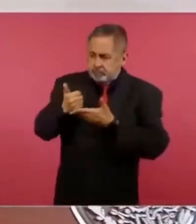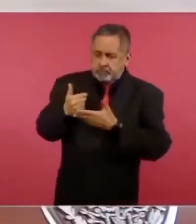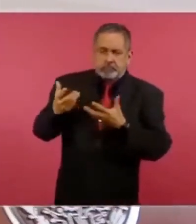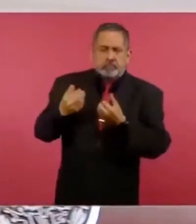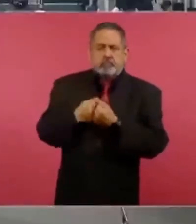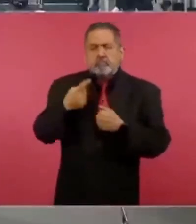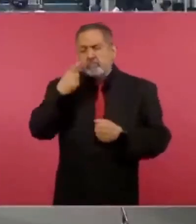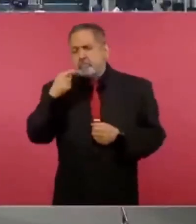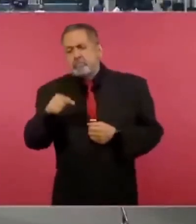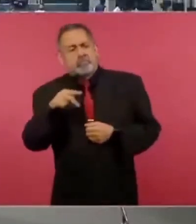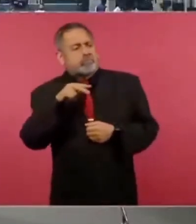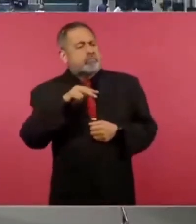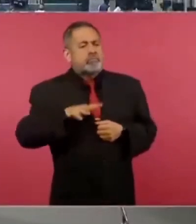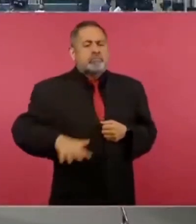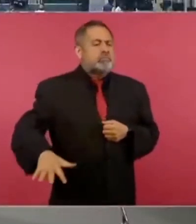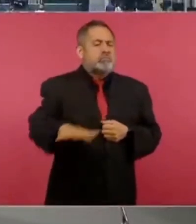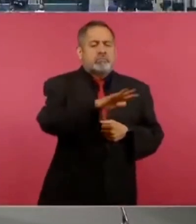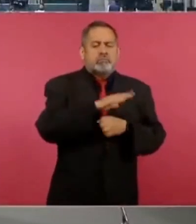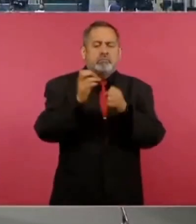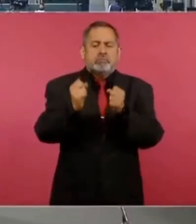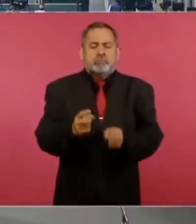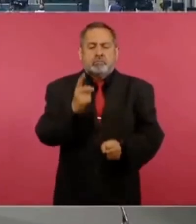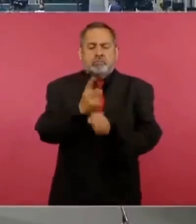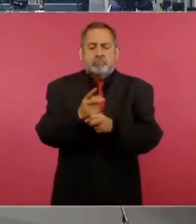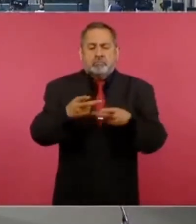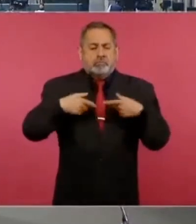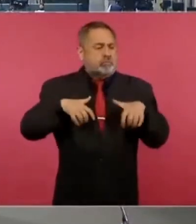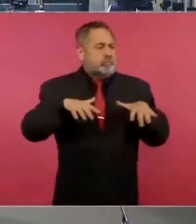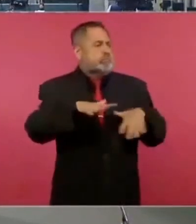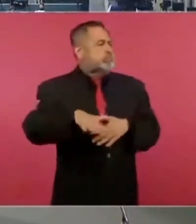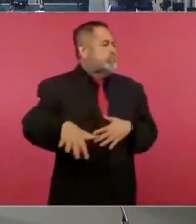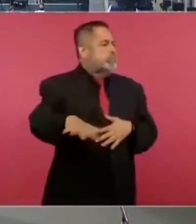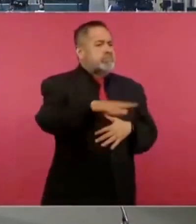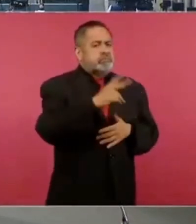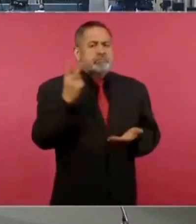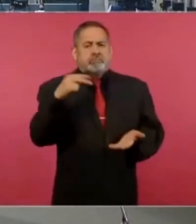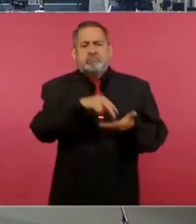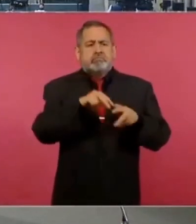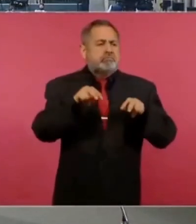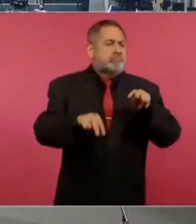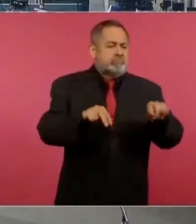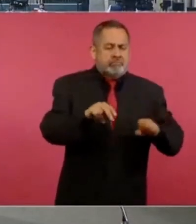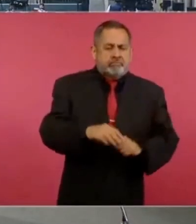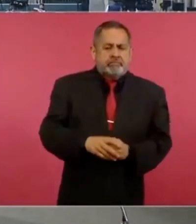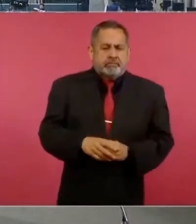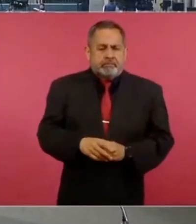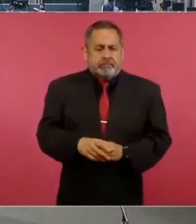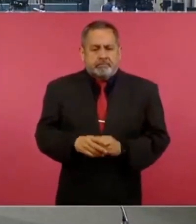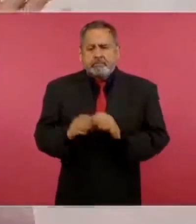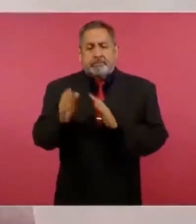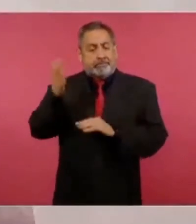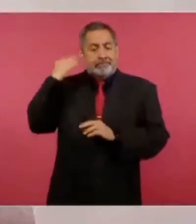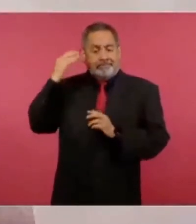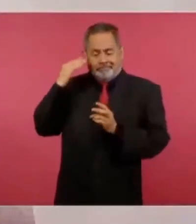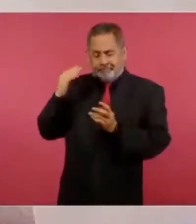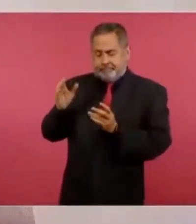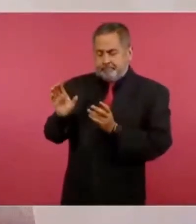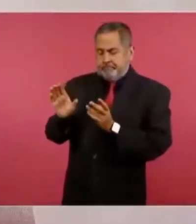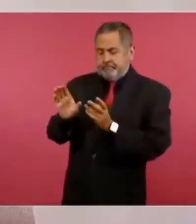la tarea de seguridad pública, porque la Constitución se los impedía.